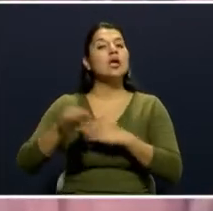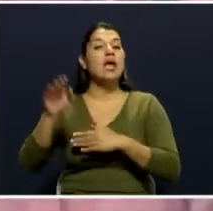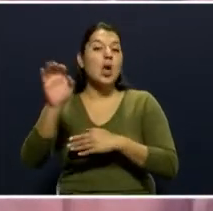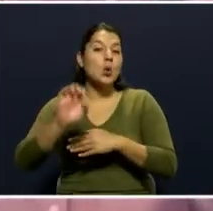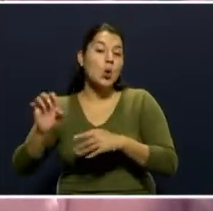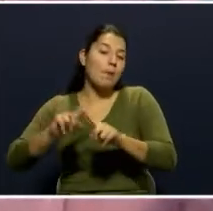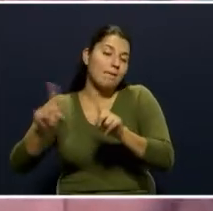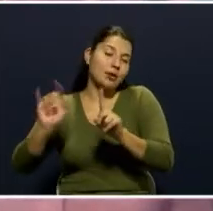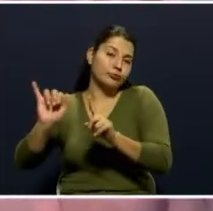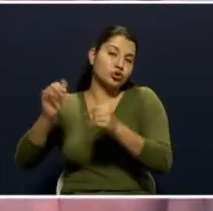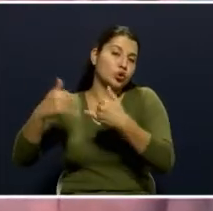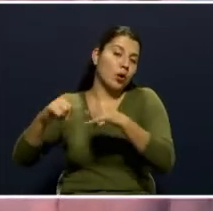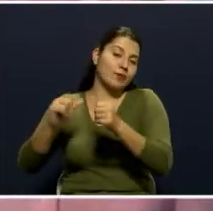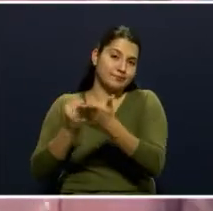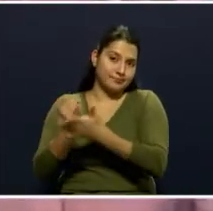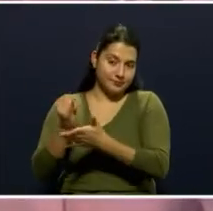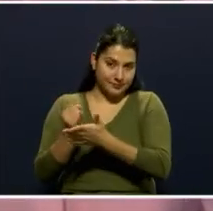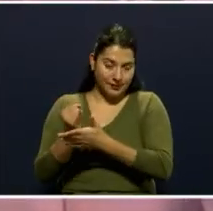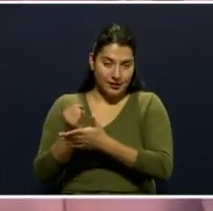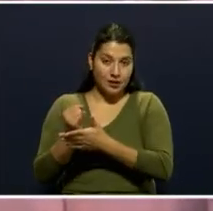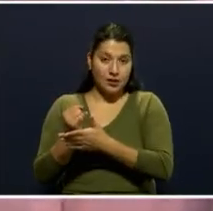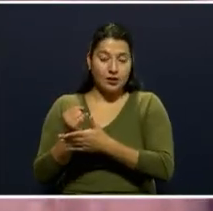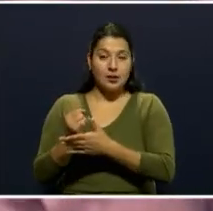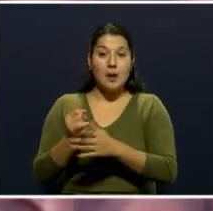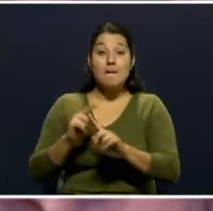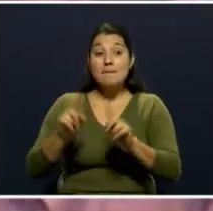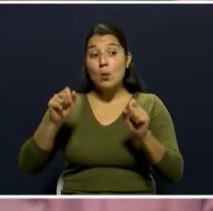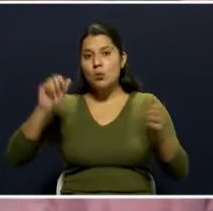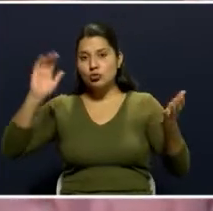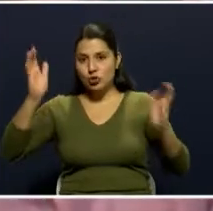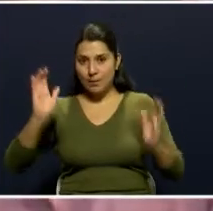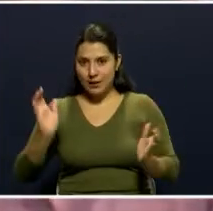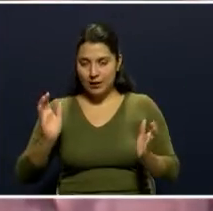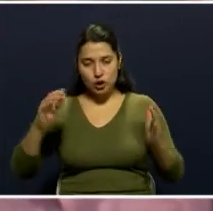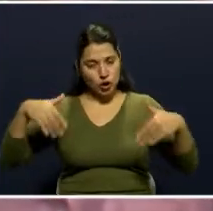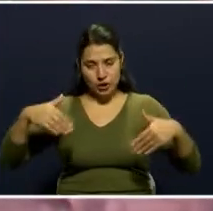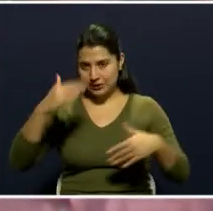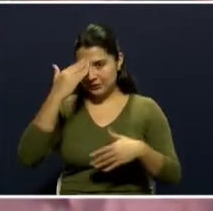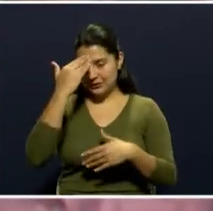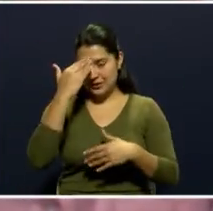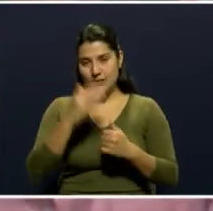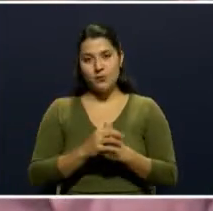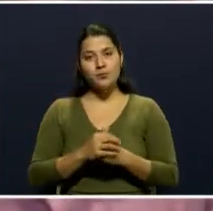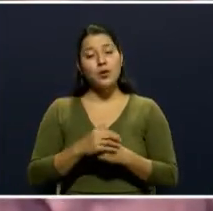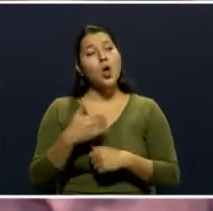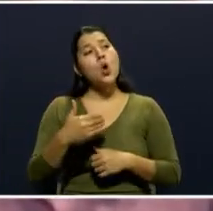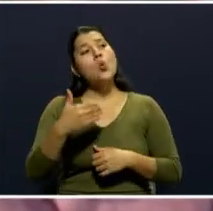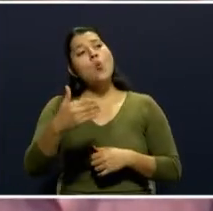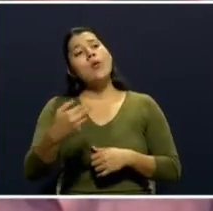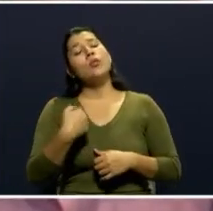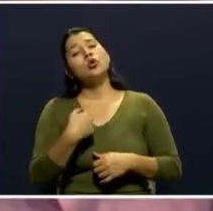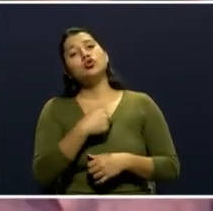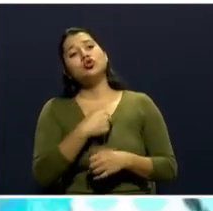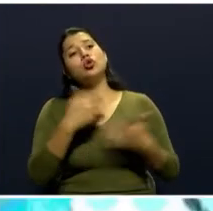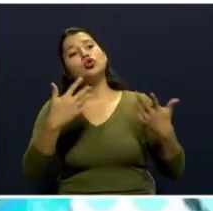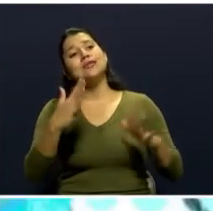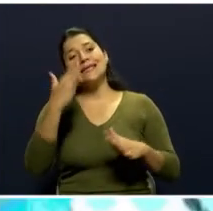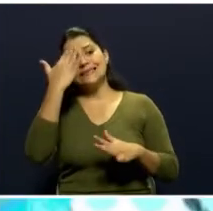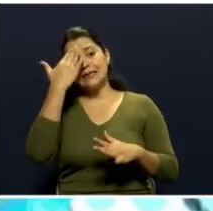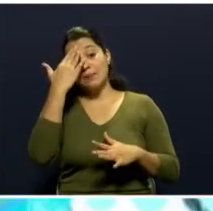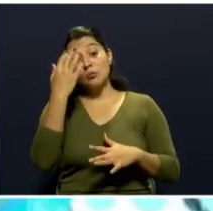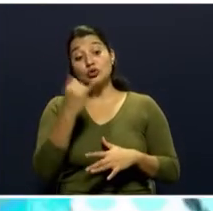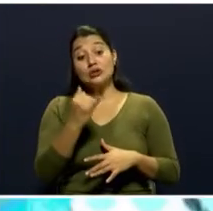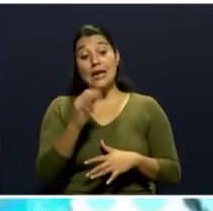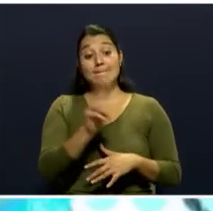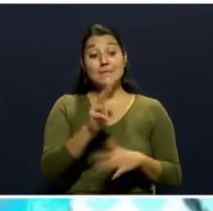un trabajo que ahora está llevando. A partir de que tengamos esa información de si estamos exactamente con el mismo virus